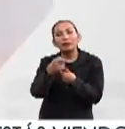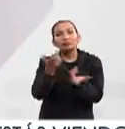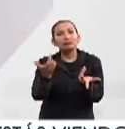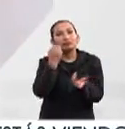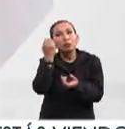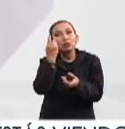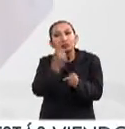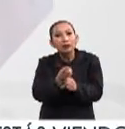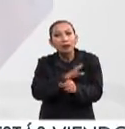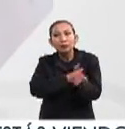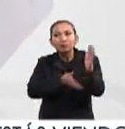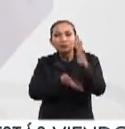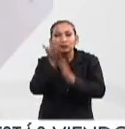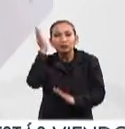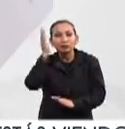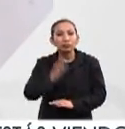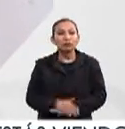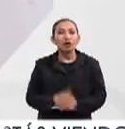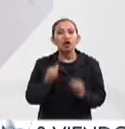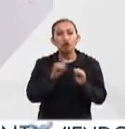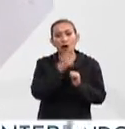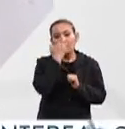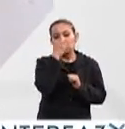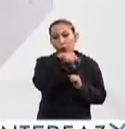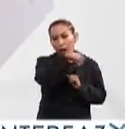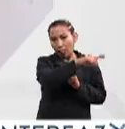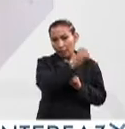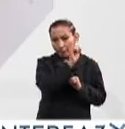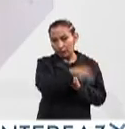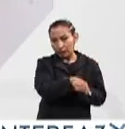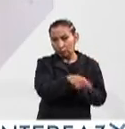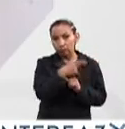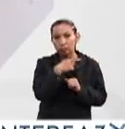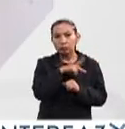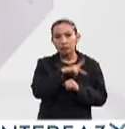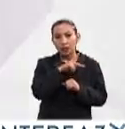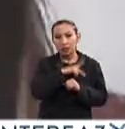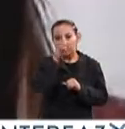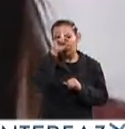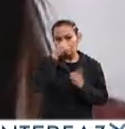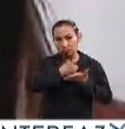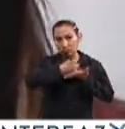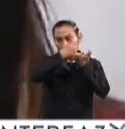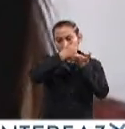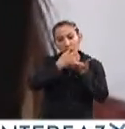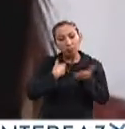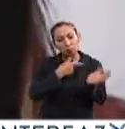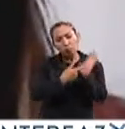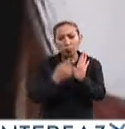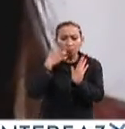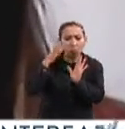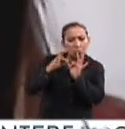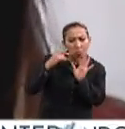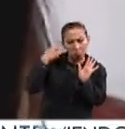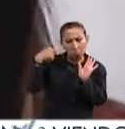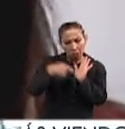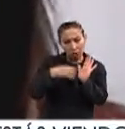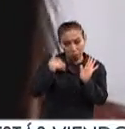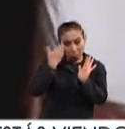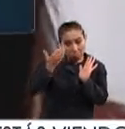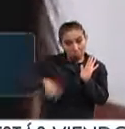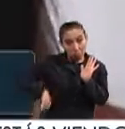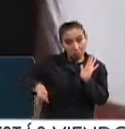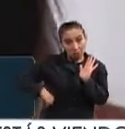oportunidad? Fue a través de la escuela. Mi tutora nos presentó la oportunidad y nos dijo que si